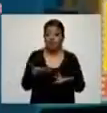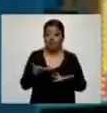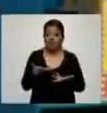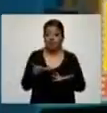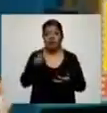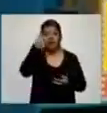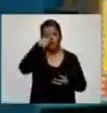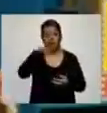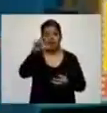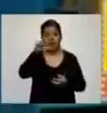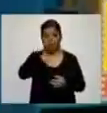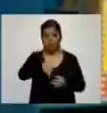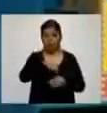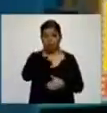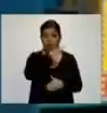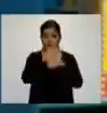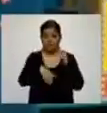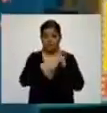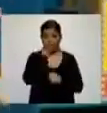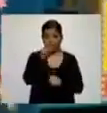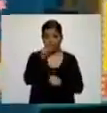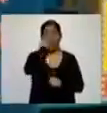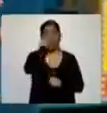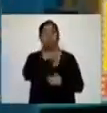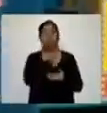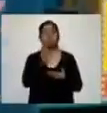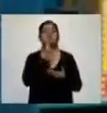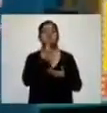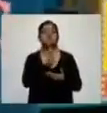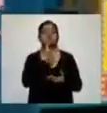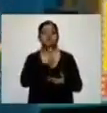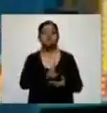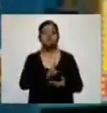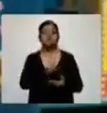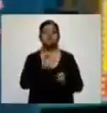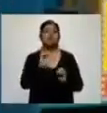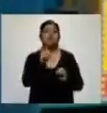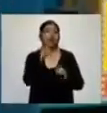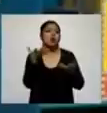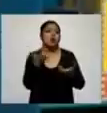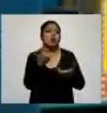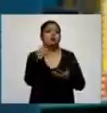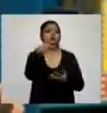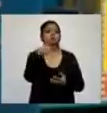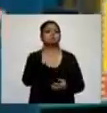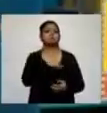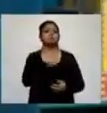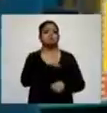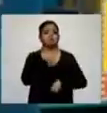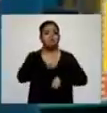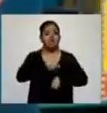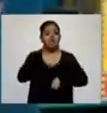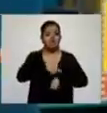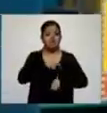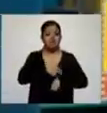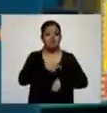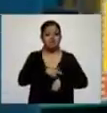que cuando acabe el programa pueda responderlas o hacerlas a tu tiempo.